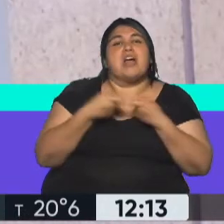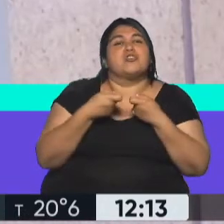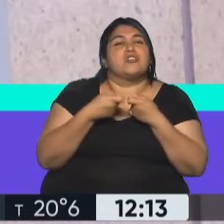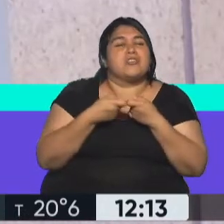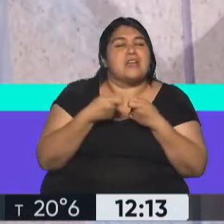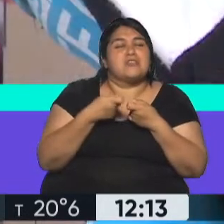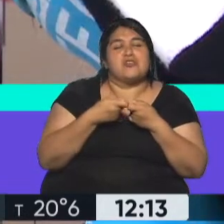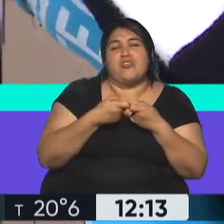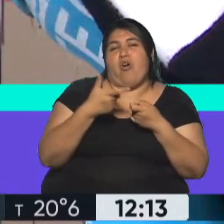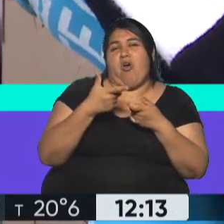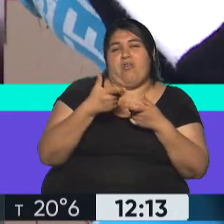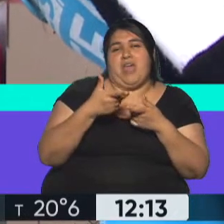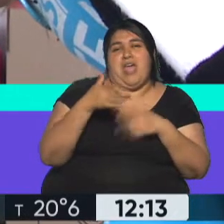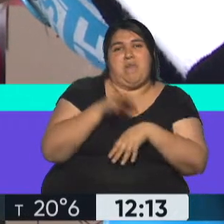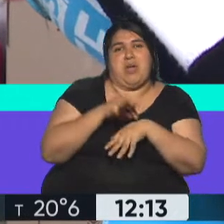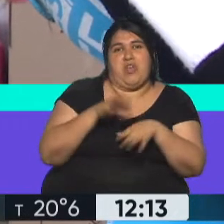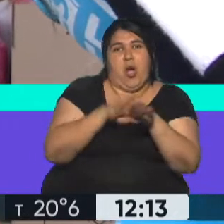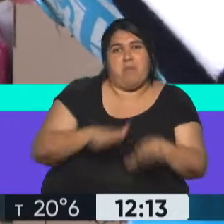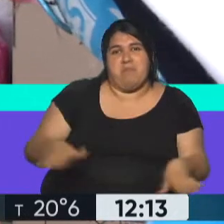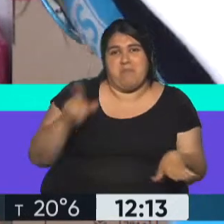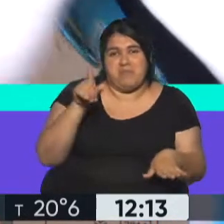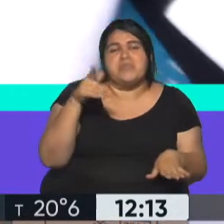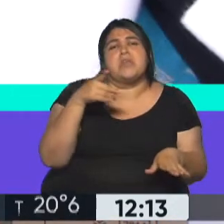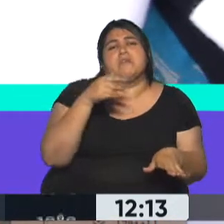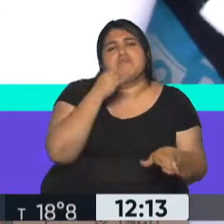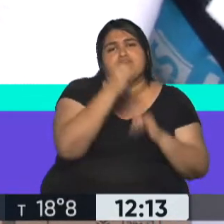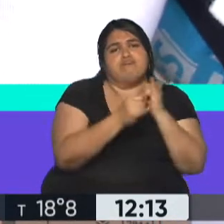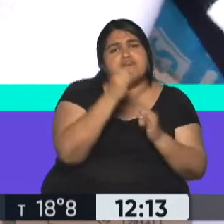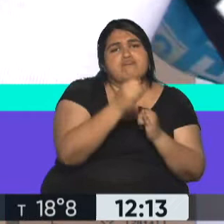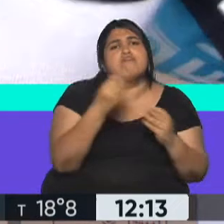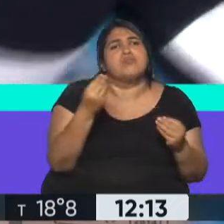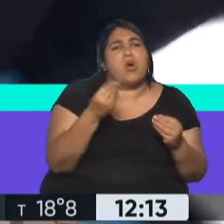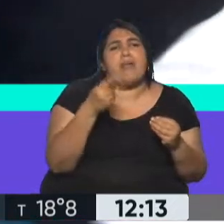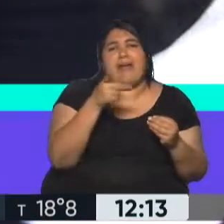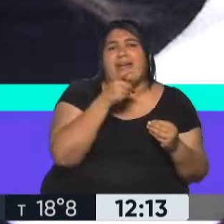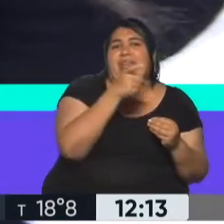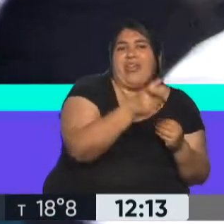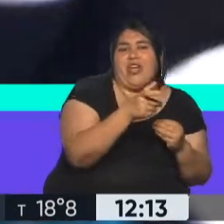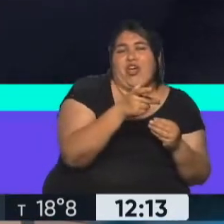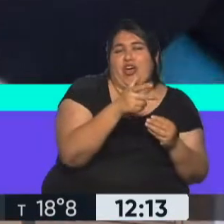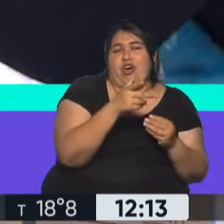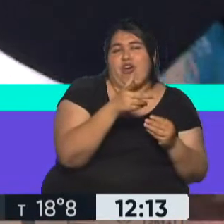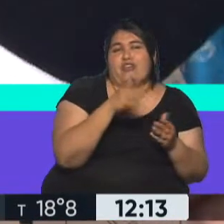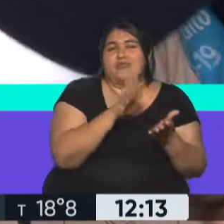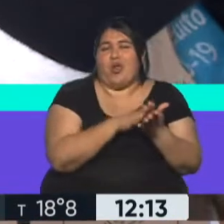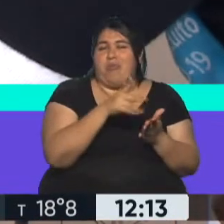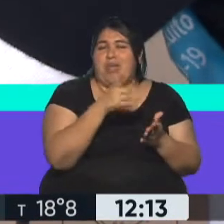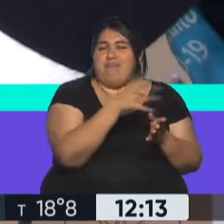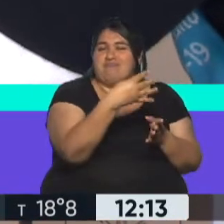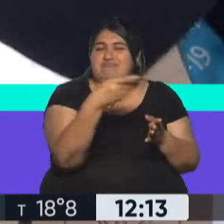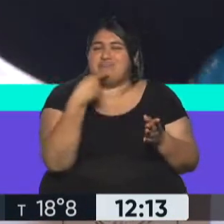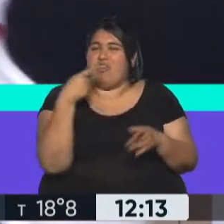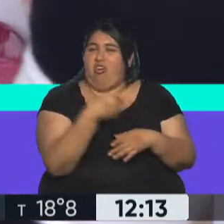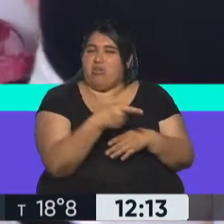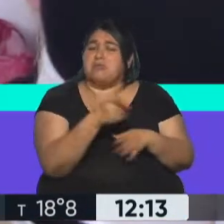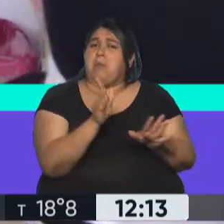de Pediatría, que en principio había hecho un fuerte planteo sobre la vacunación en niños, pero después lo aprobó, trascendió que la